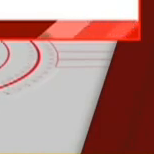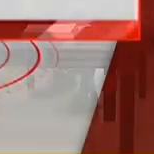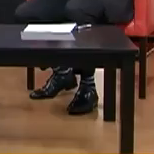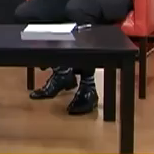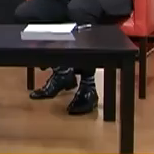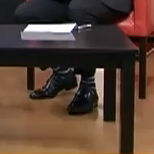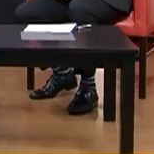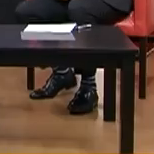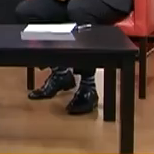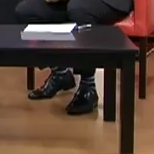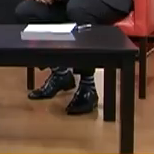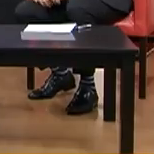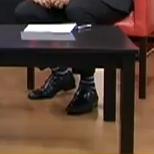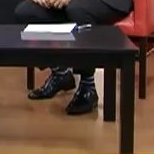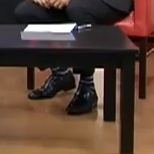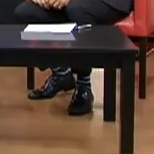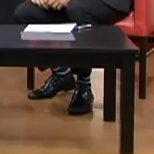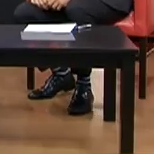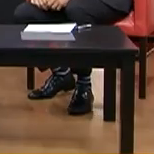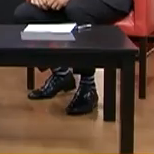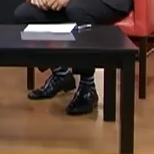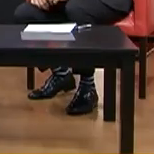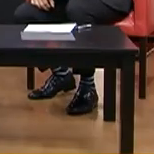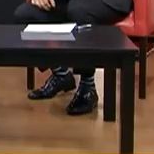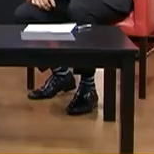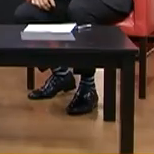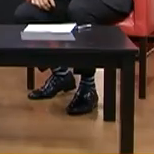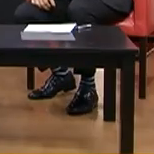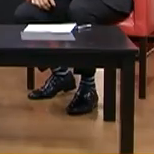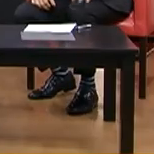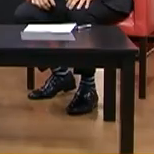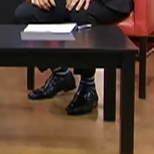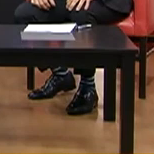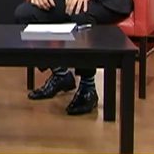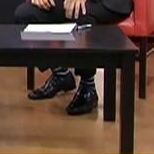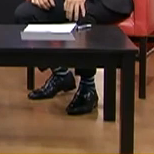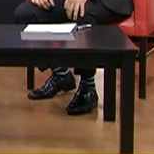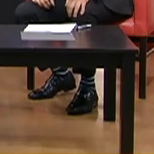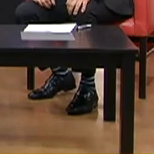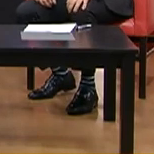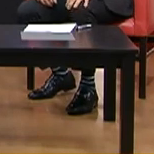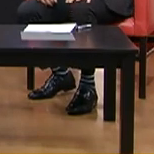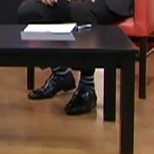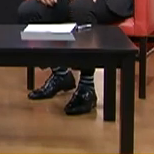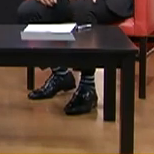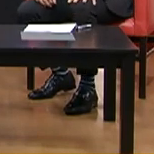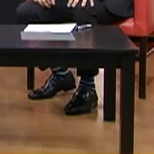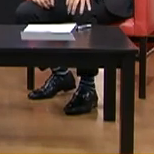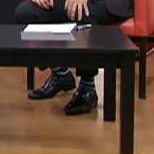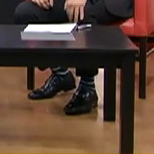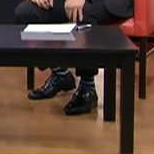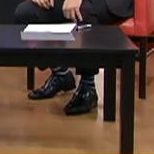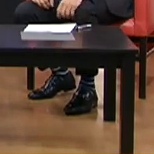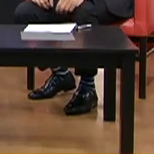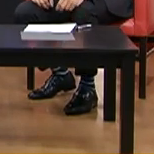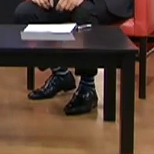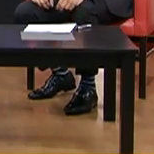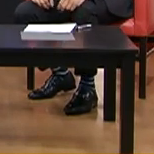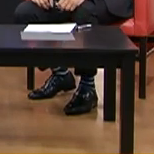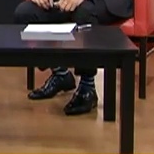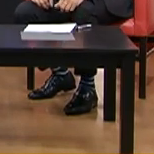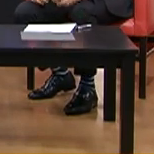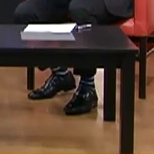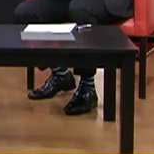memoria de nuestro país. Ahora bien, está en un recinto, pues, mítico, histórico, en Lecumberri, lo que fue Lecumberri, esta